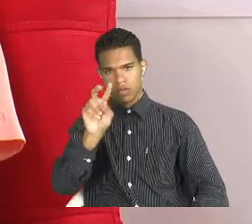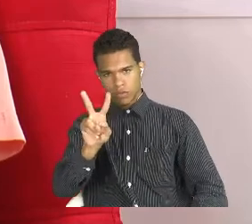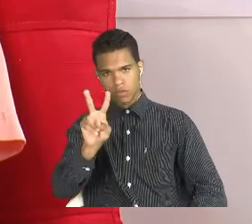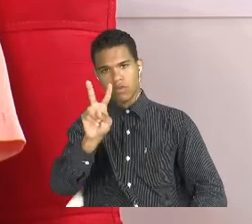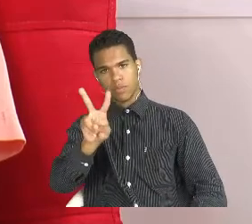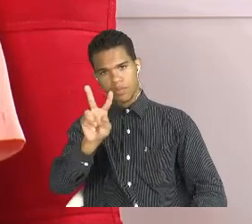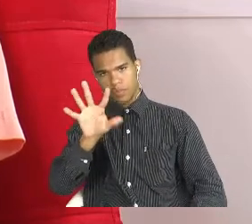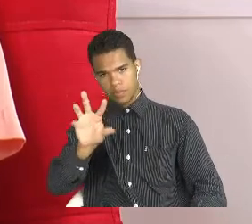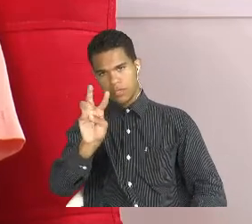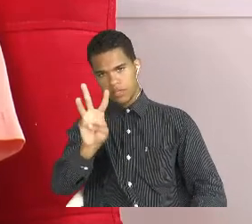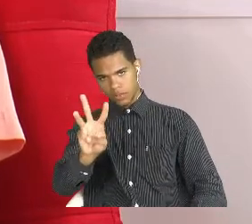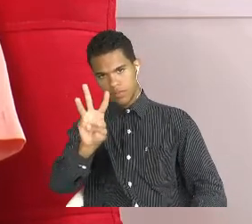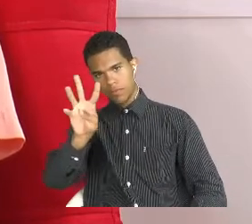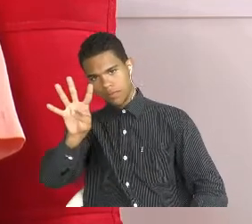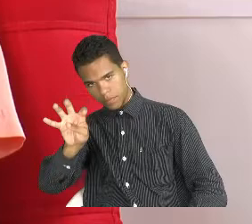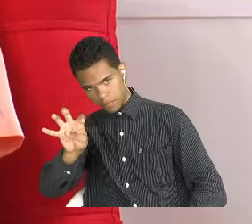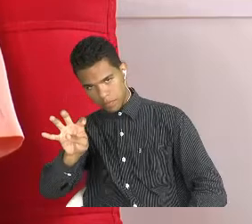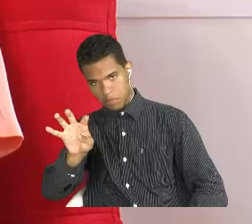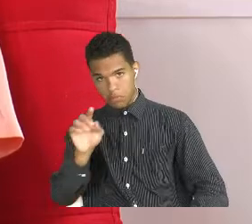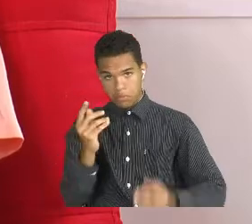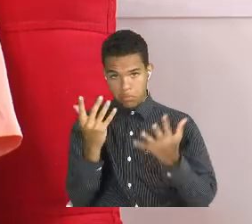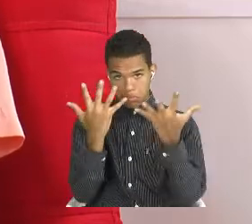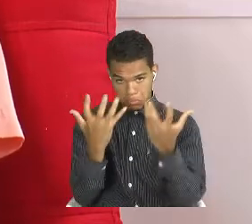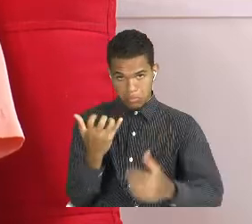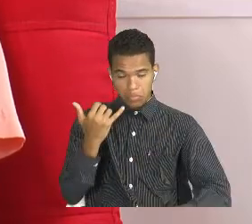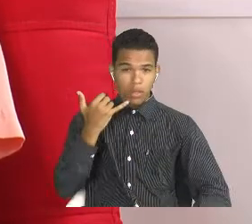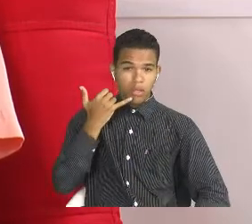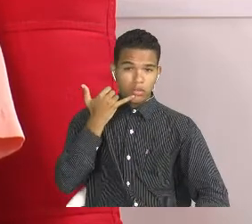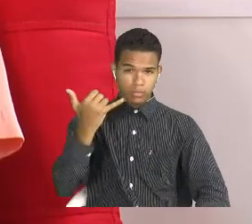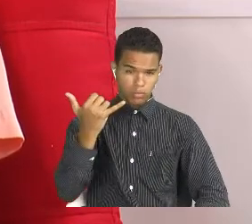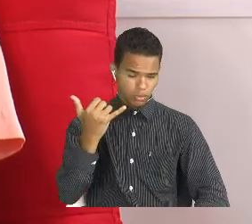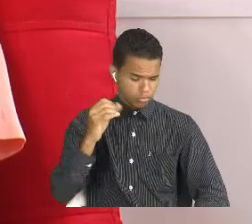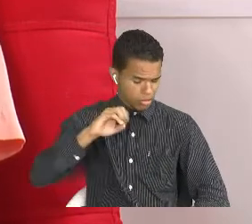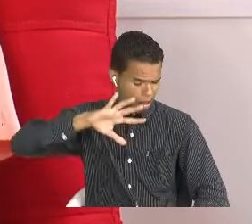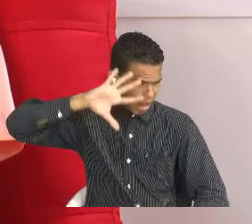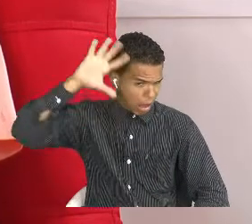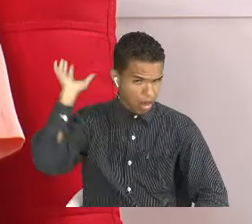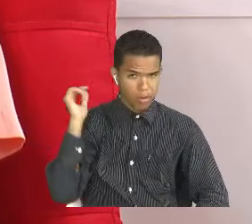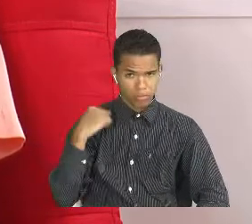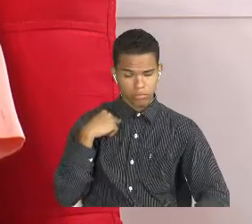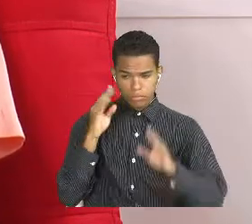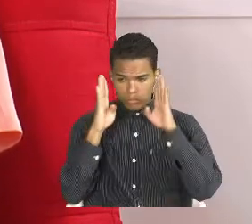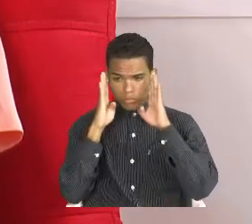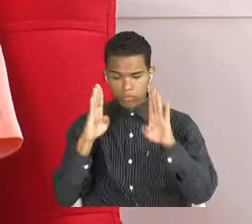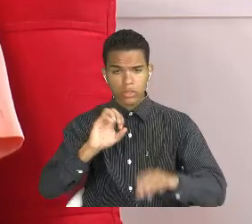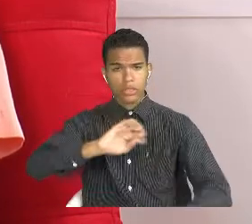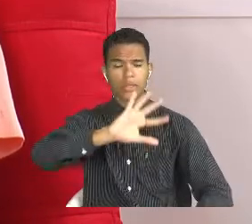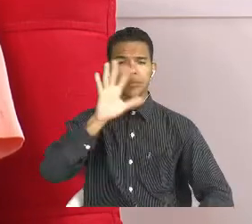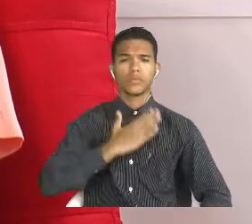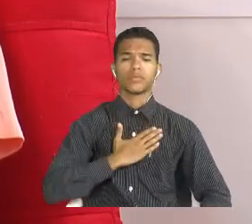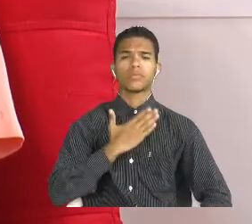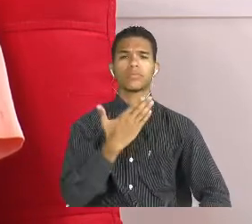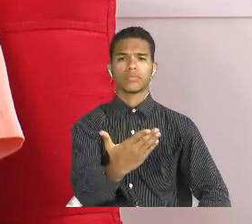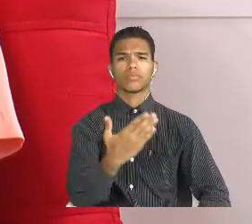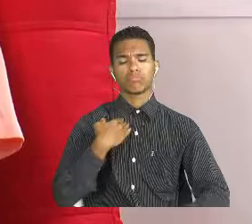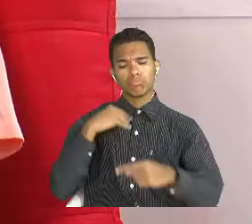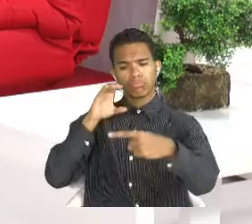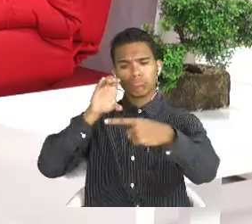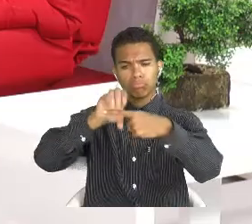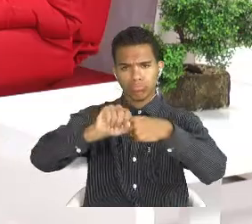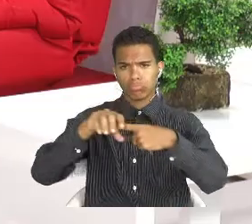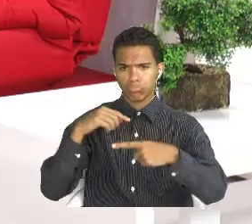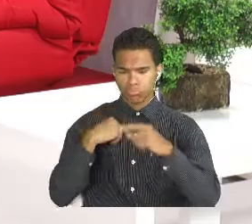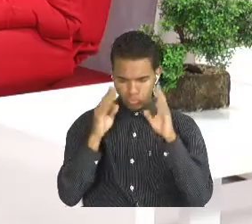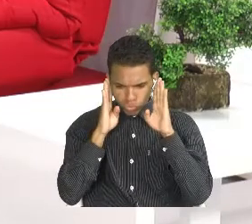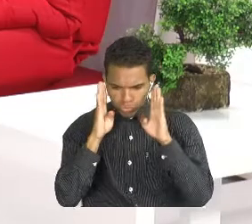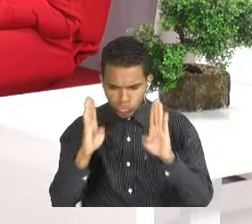602-2539 y con, pues, obviamente las personas interesadas con mucho gusto se se puede reservar su cita y podemos atenderlo con